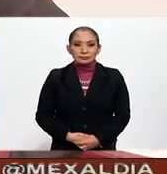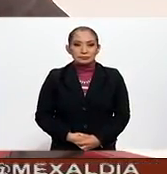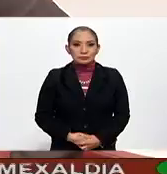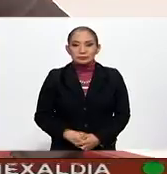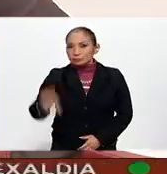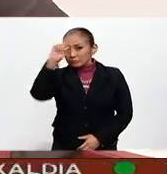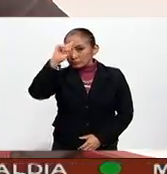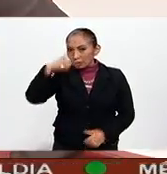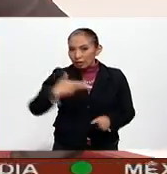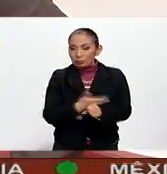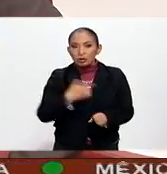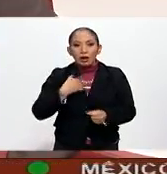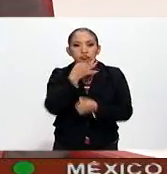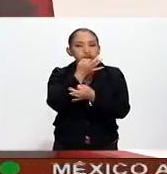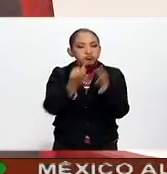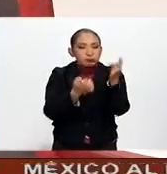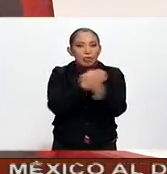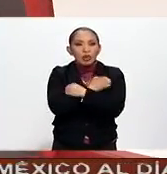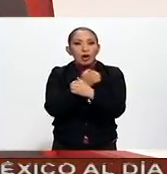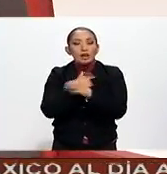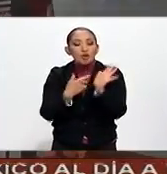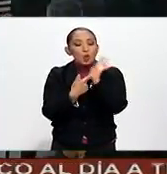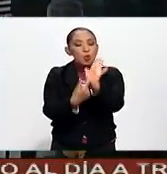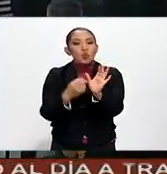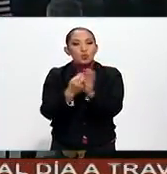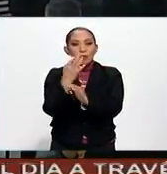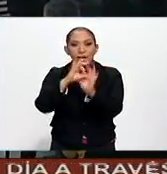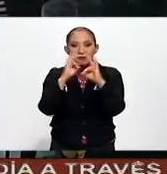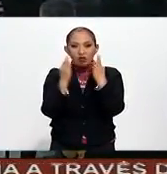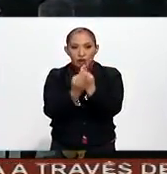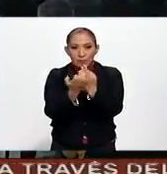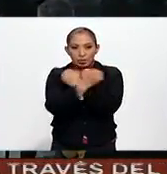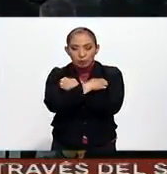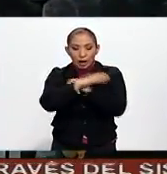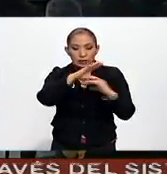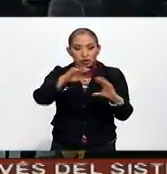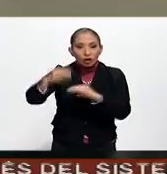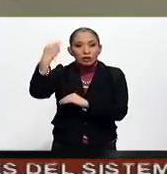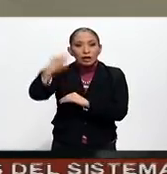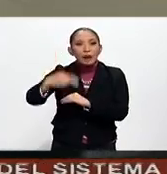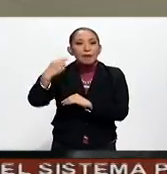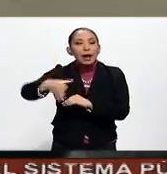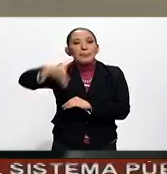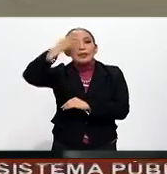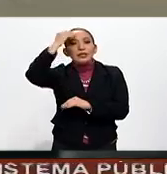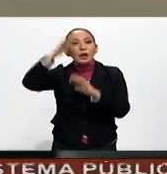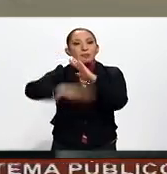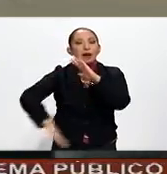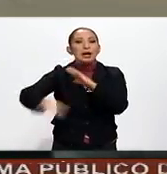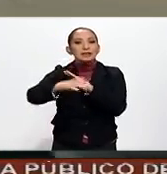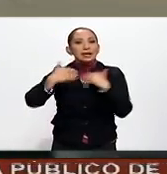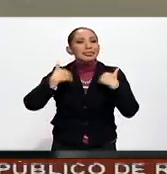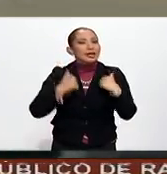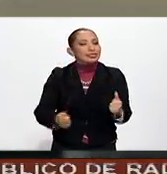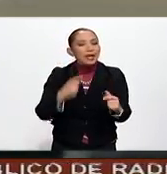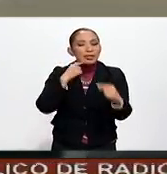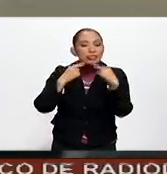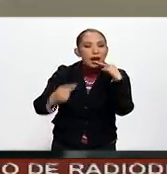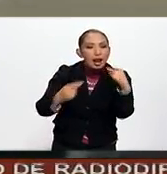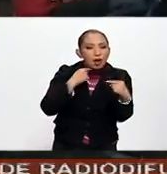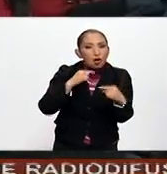El Consejo Nacional de Fomento Educativo presentó un nuevo esquema pedagógico llamado Aprender con base en la comprensión y el